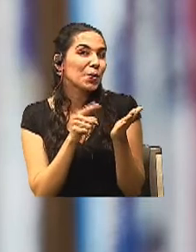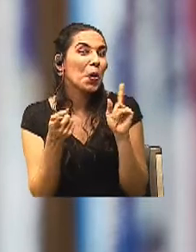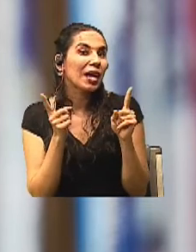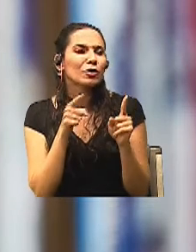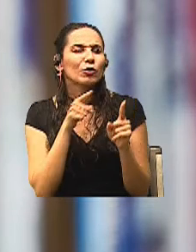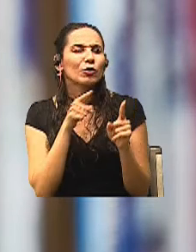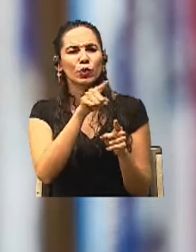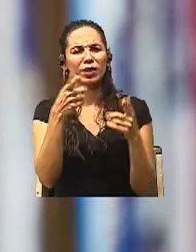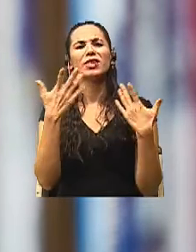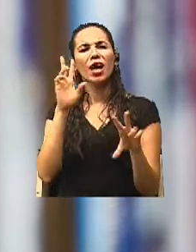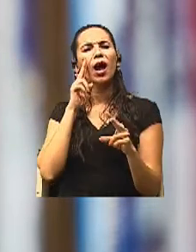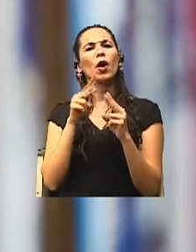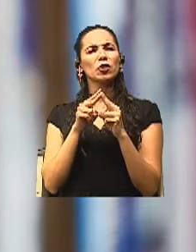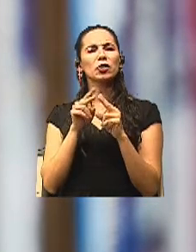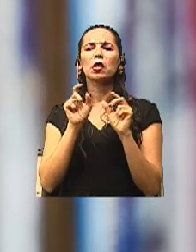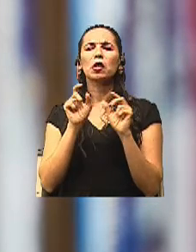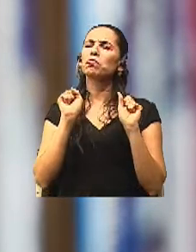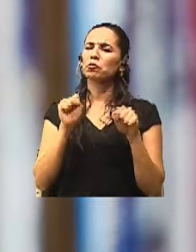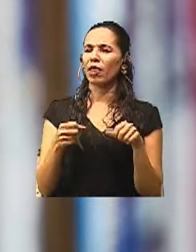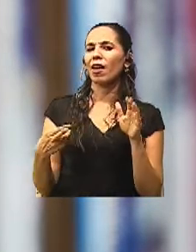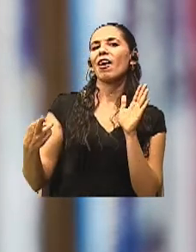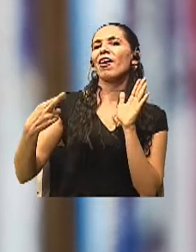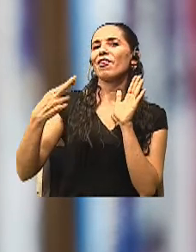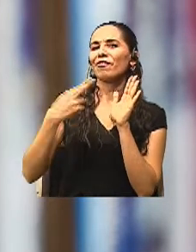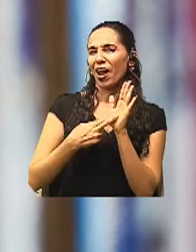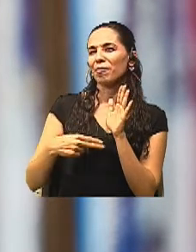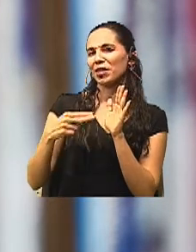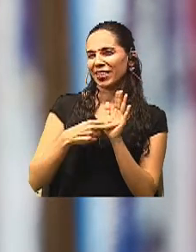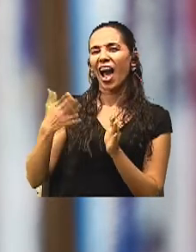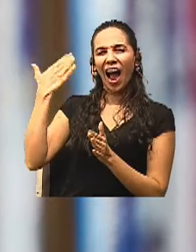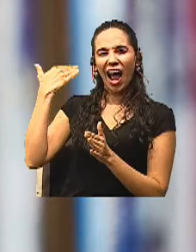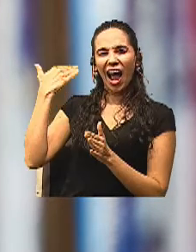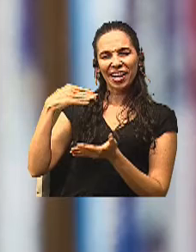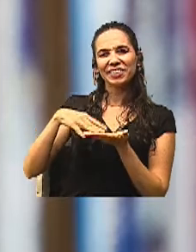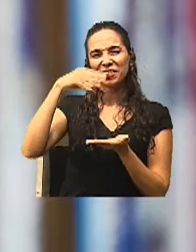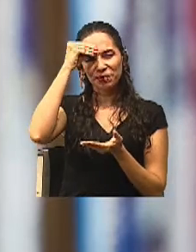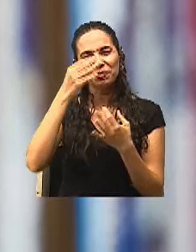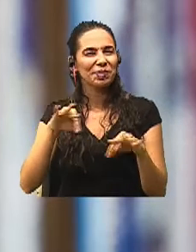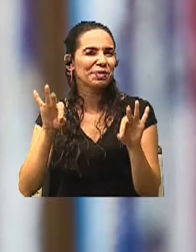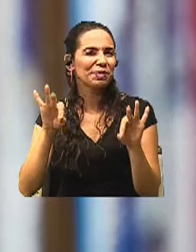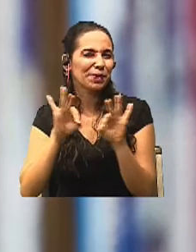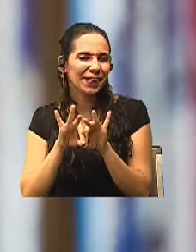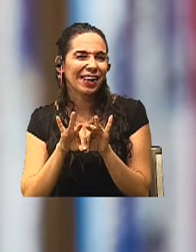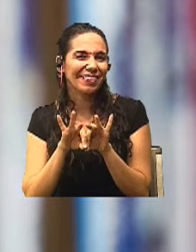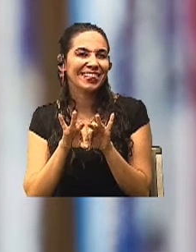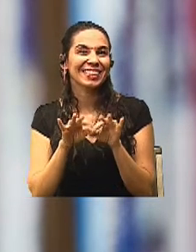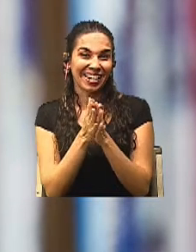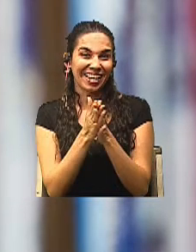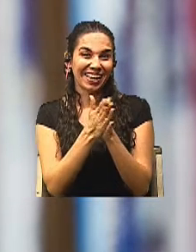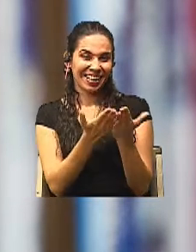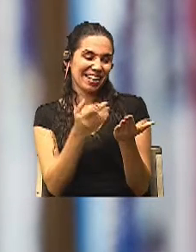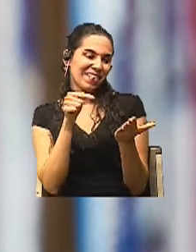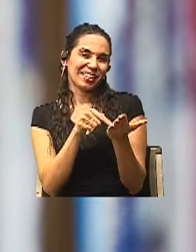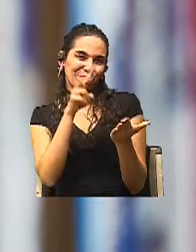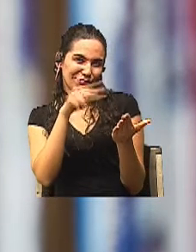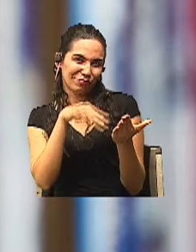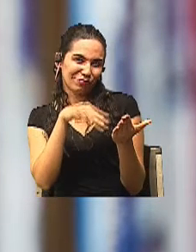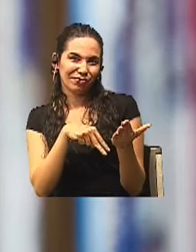ya lo conocen, pues que pueden repasar los aprendizajes más importantes de esta